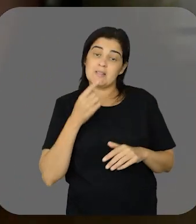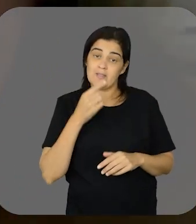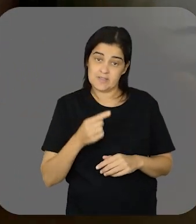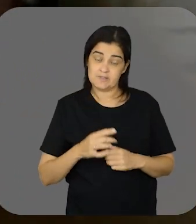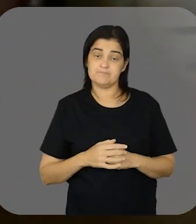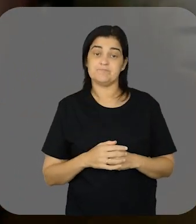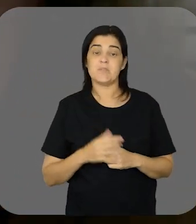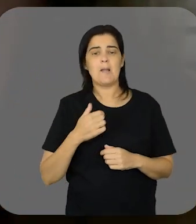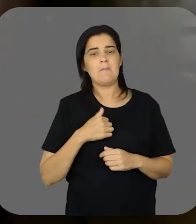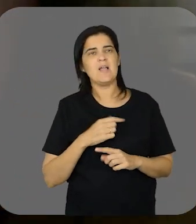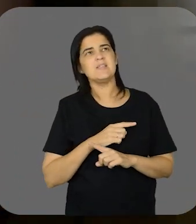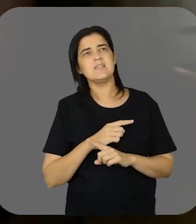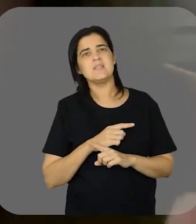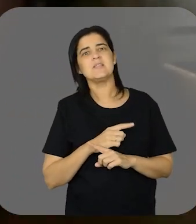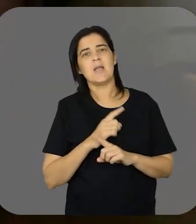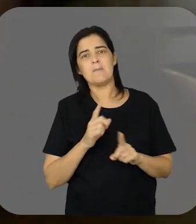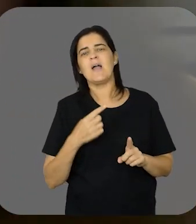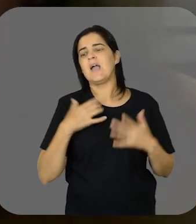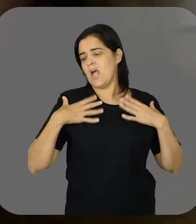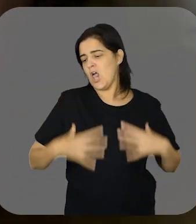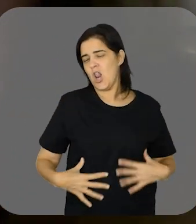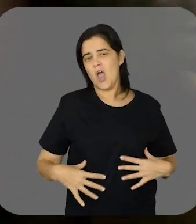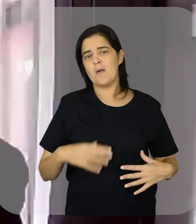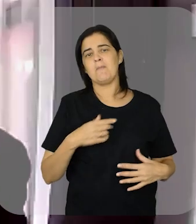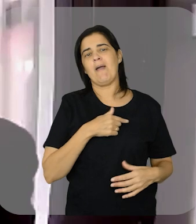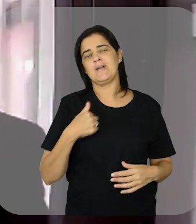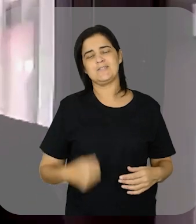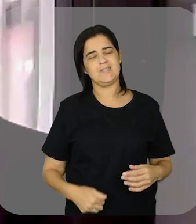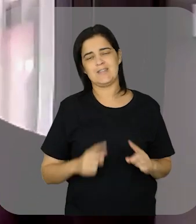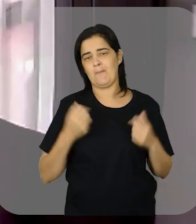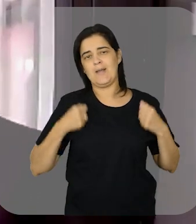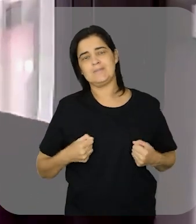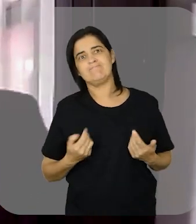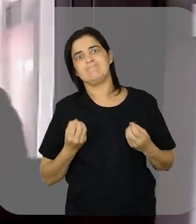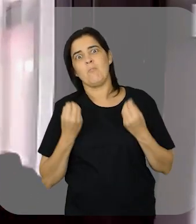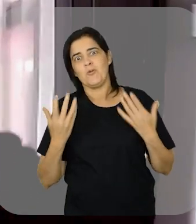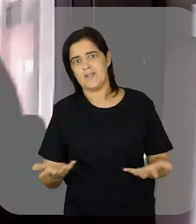eso. Y a mí tampoco me quedan los talles chinos, Aldo, porque será.